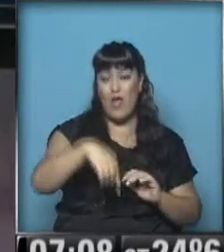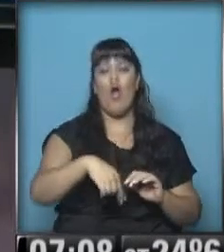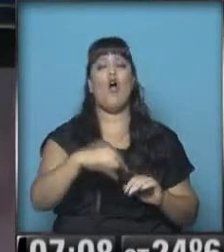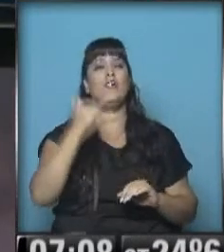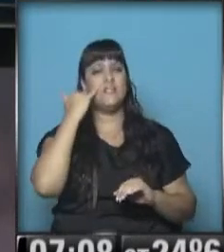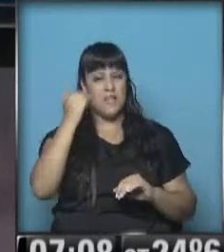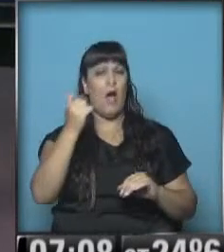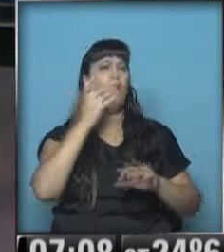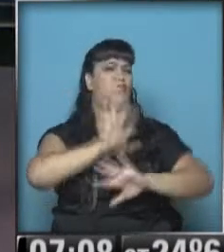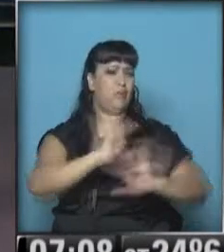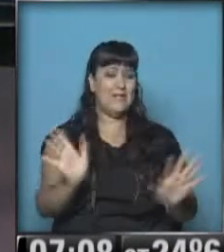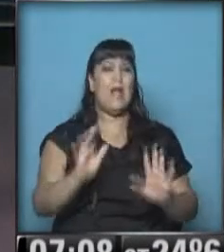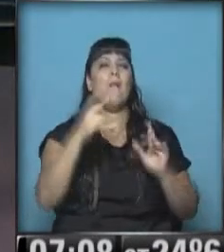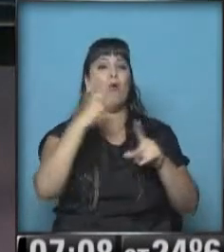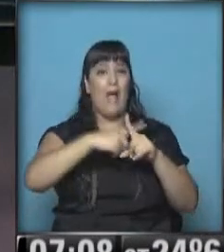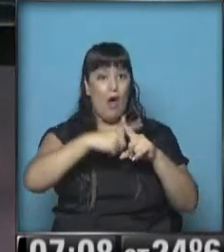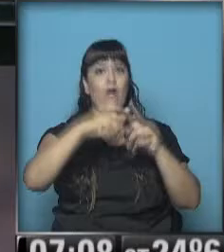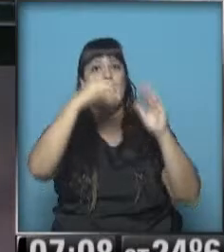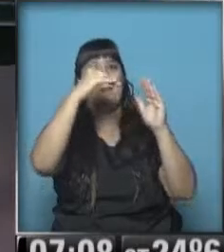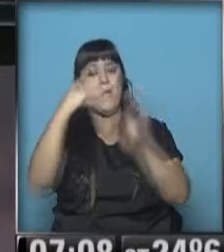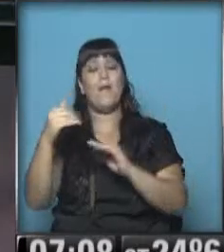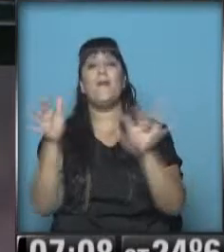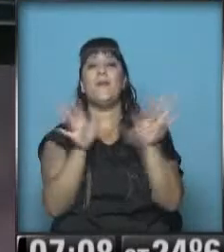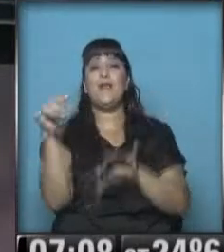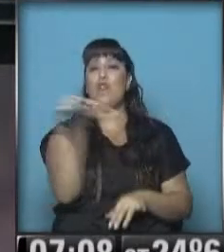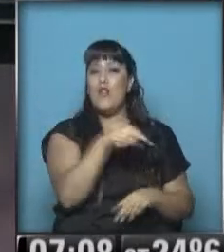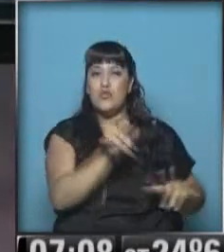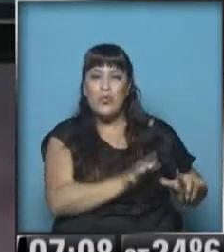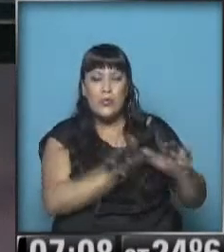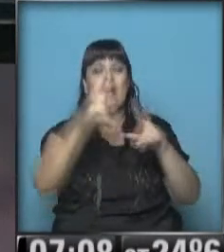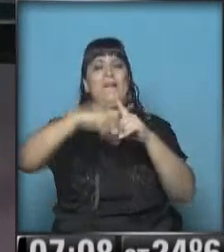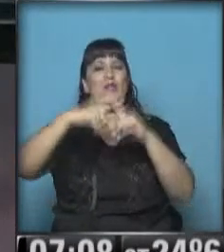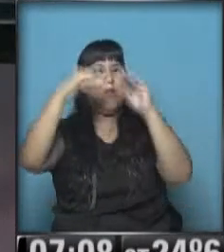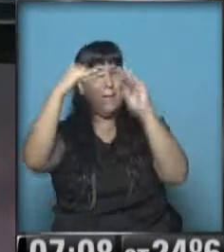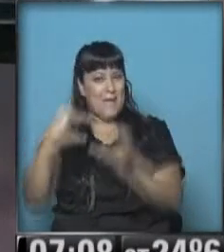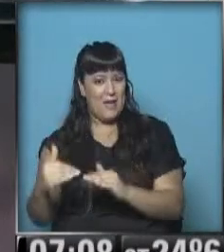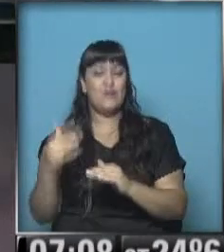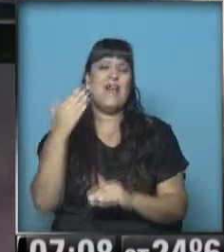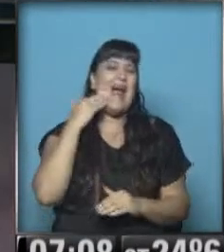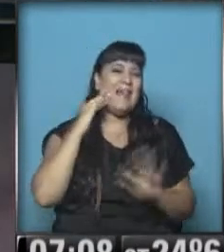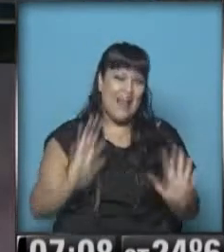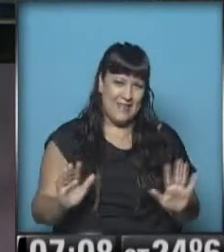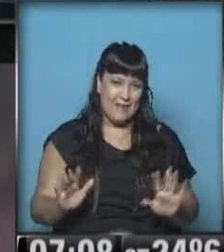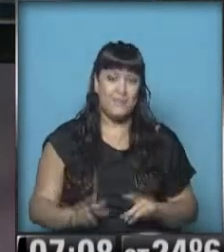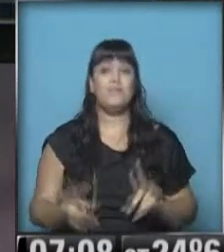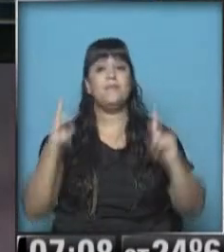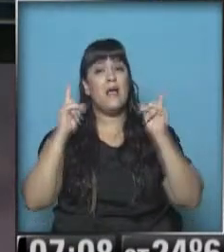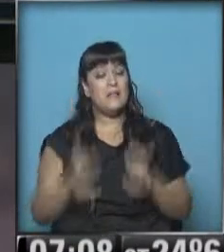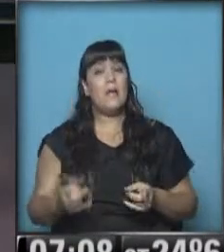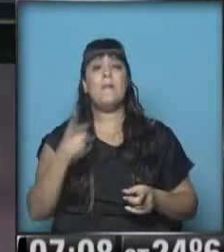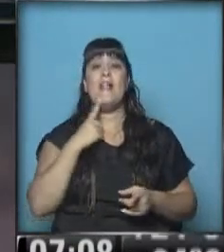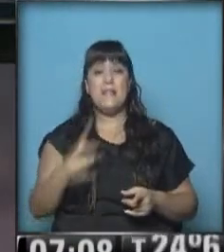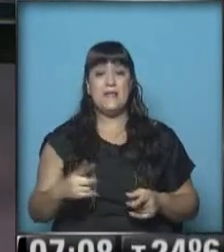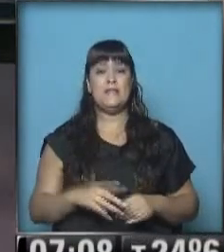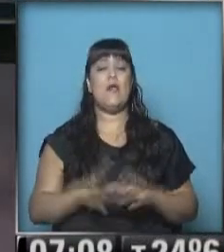se haya registrado porque va a entrar el viento del sur. Claro, va a descender la temperatura a la tarde, ¿eh? Y también disminuir